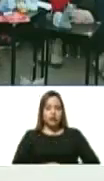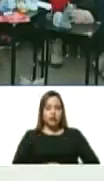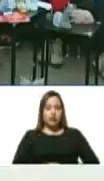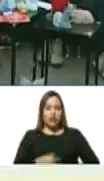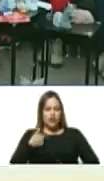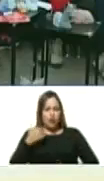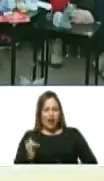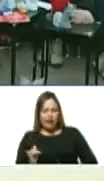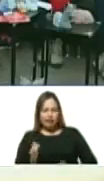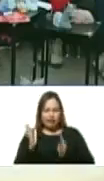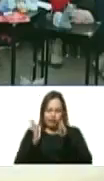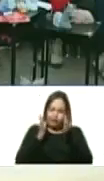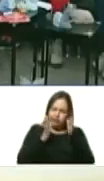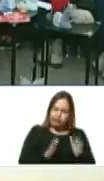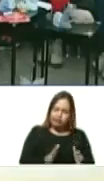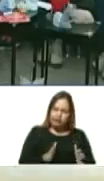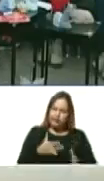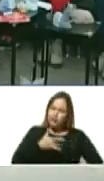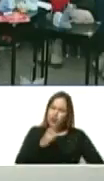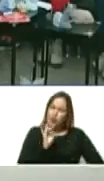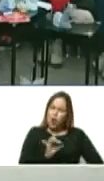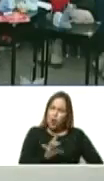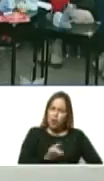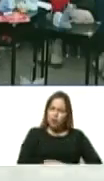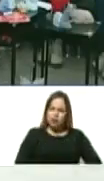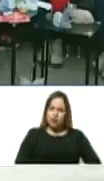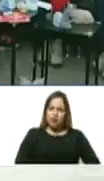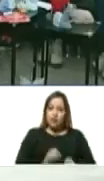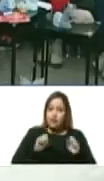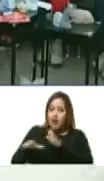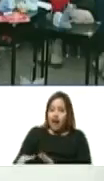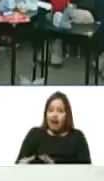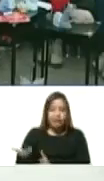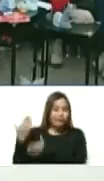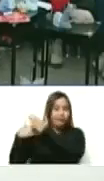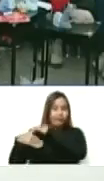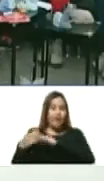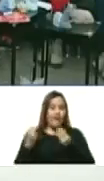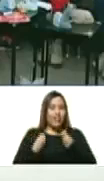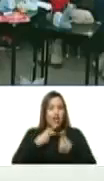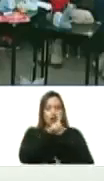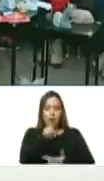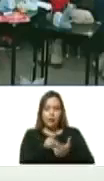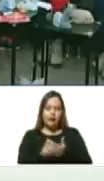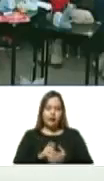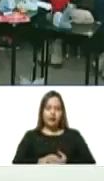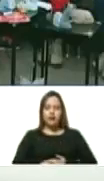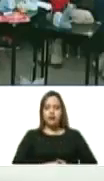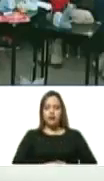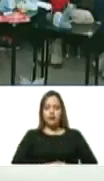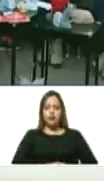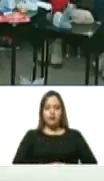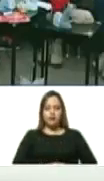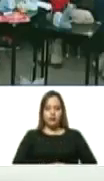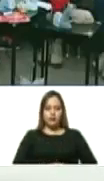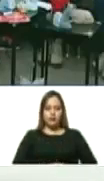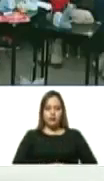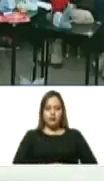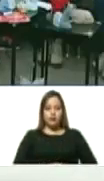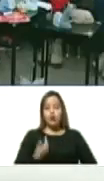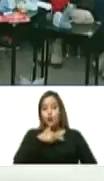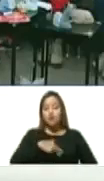en su zapato. ¡Qué dolor dejar atrás la vida completa! Por eso